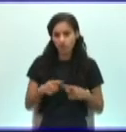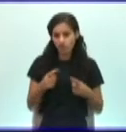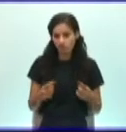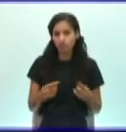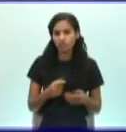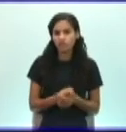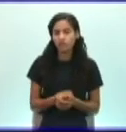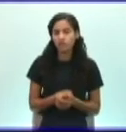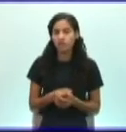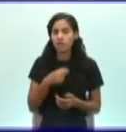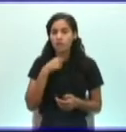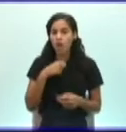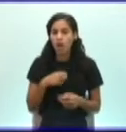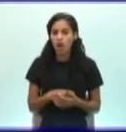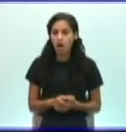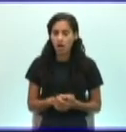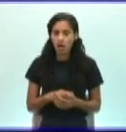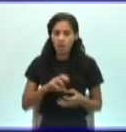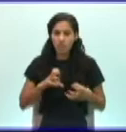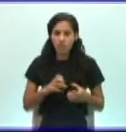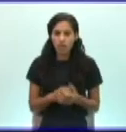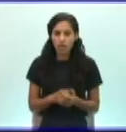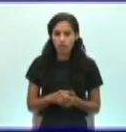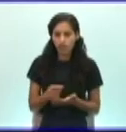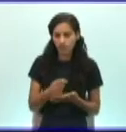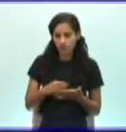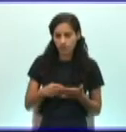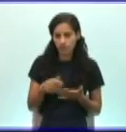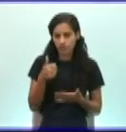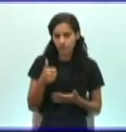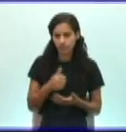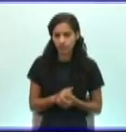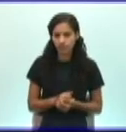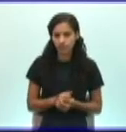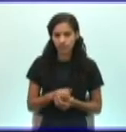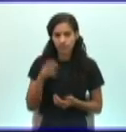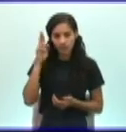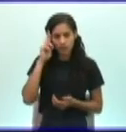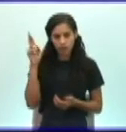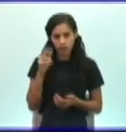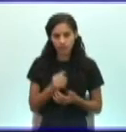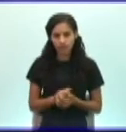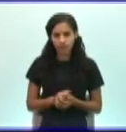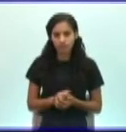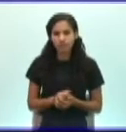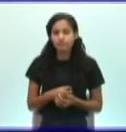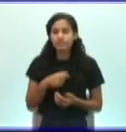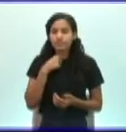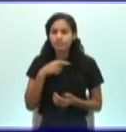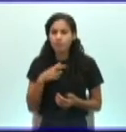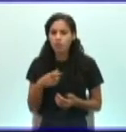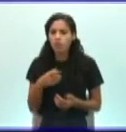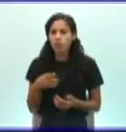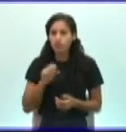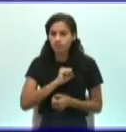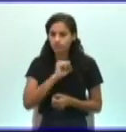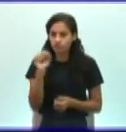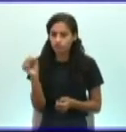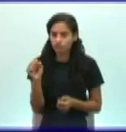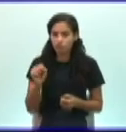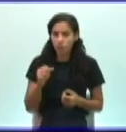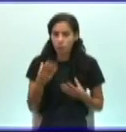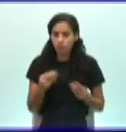supuesto, una correcta actitud ortográfica. Recuerden que el éxito está en cuántas